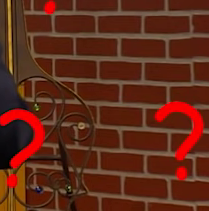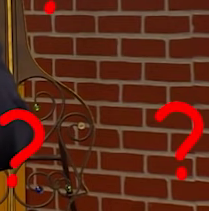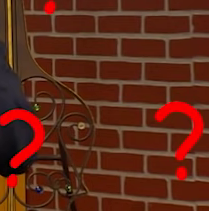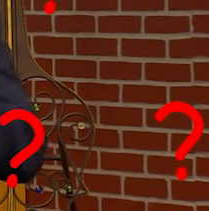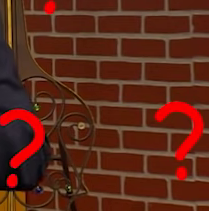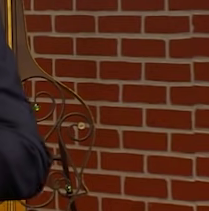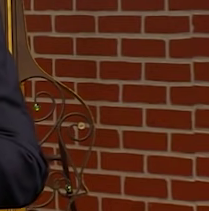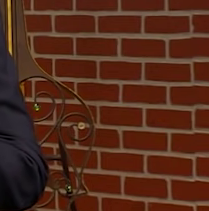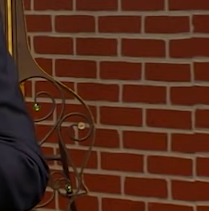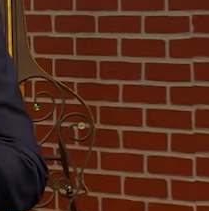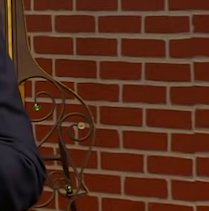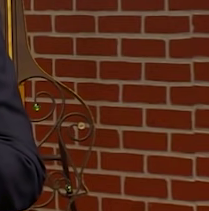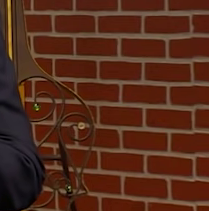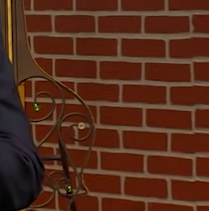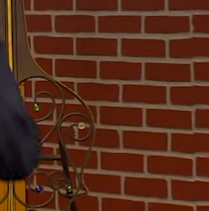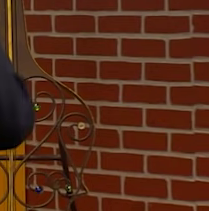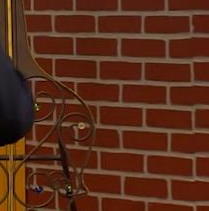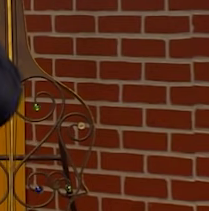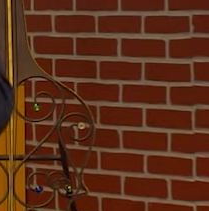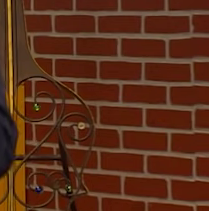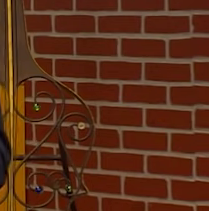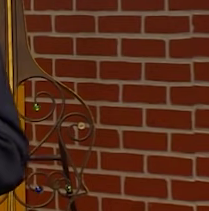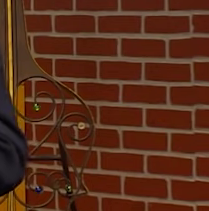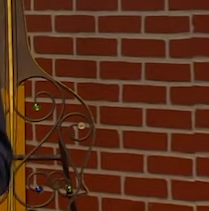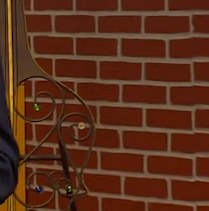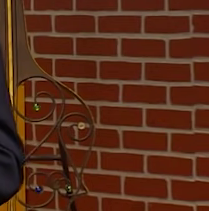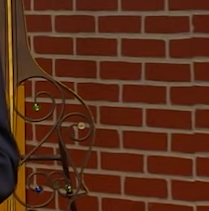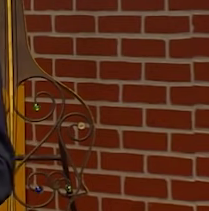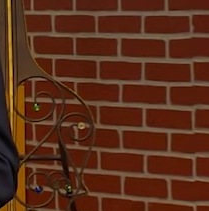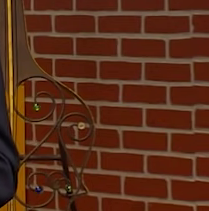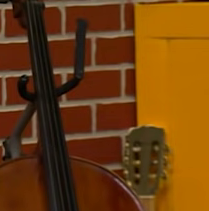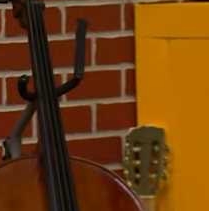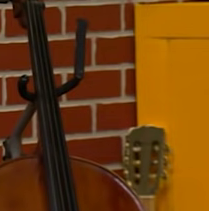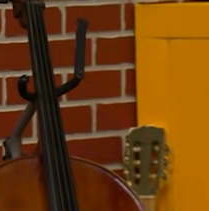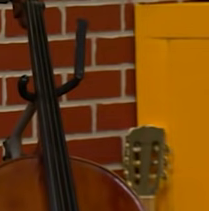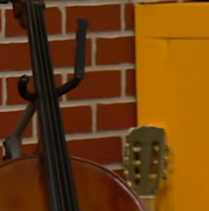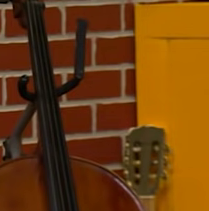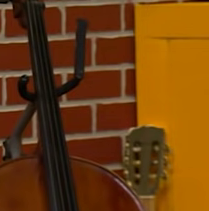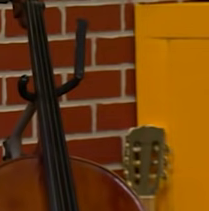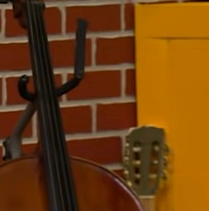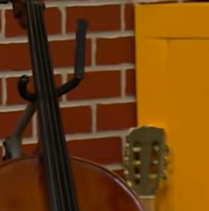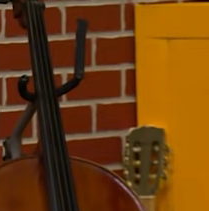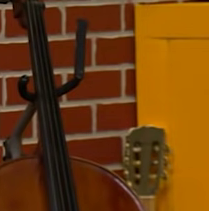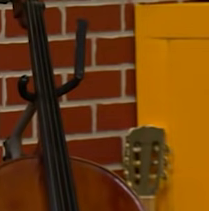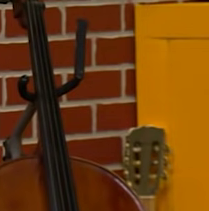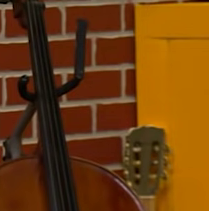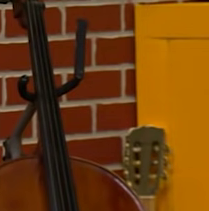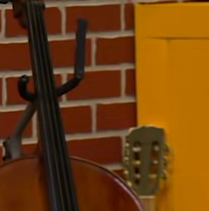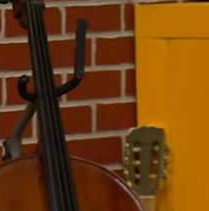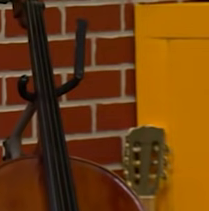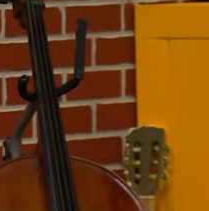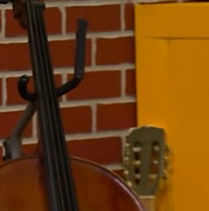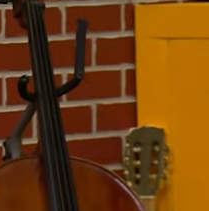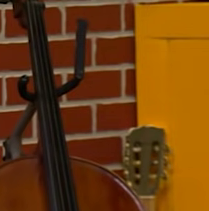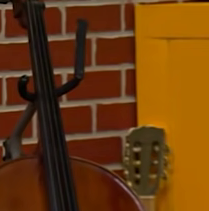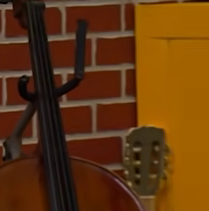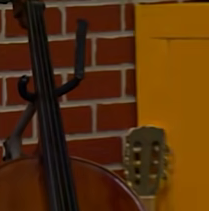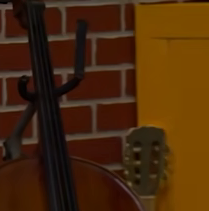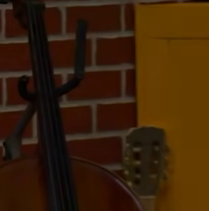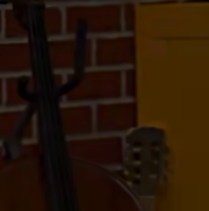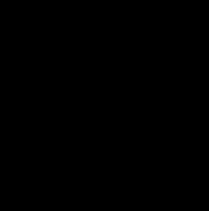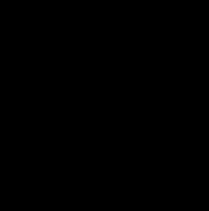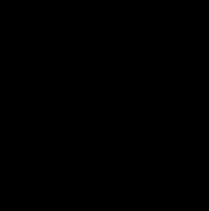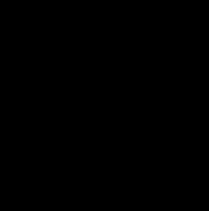compás de 3/4? Claro que sí, 3. Efectivamente, por eso se llama 3/4.